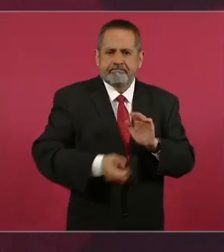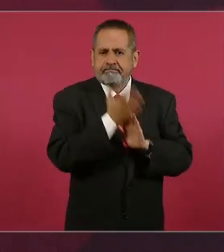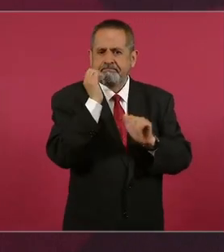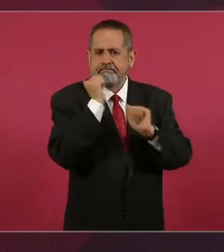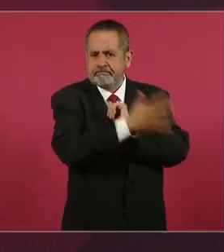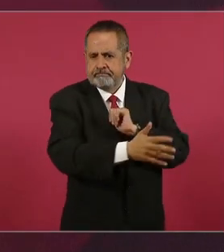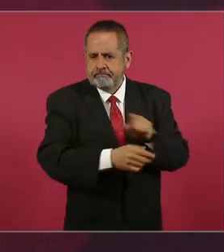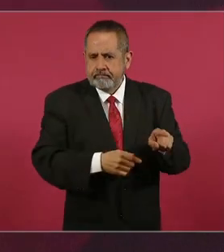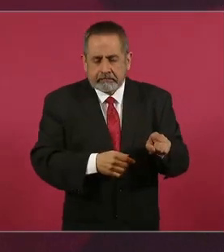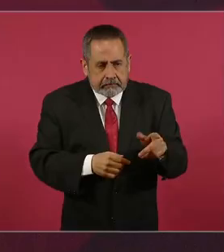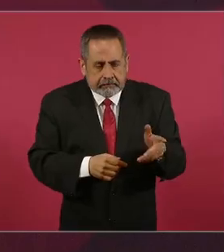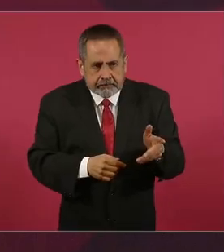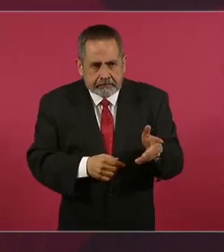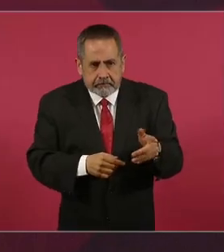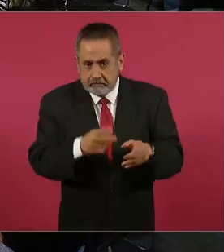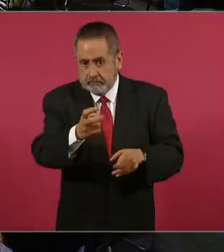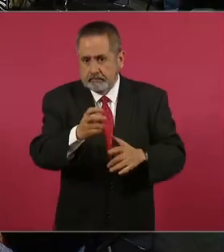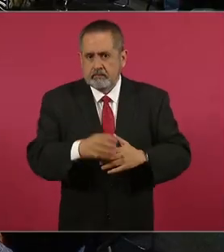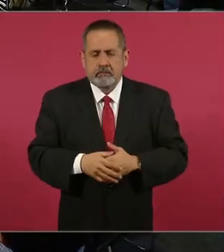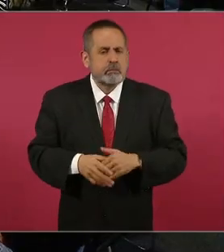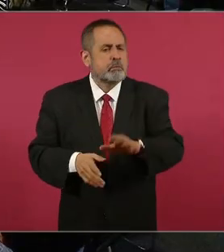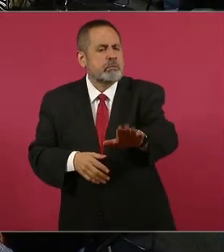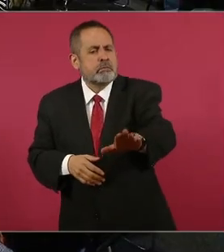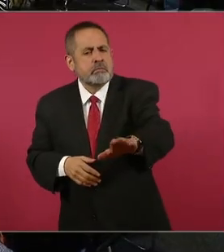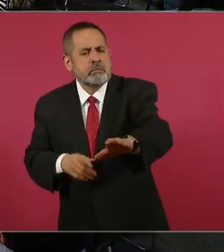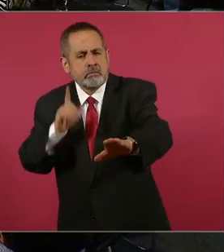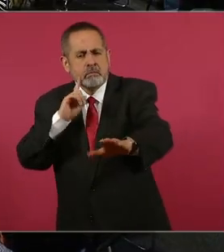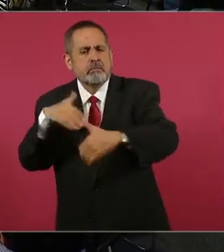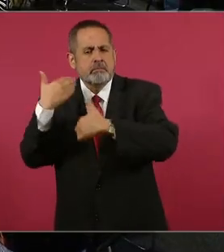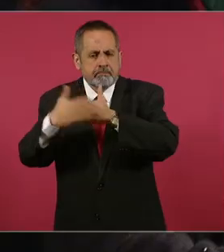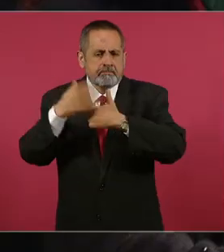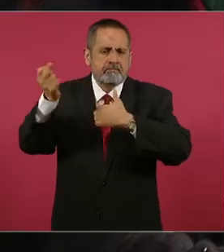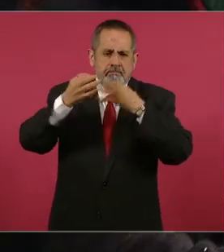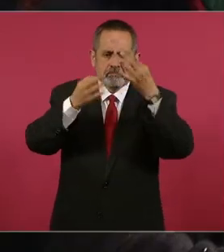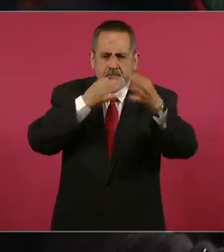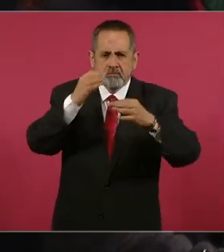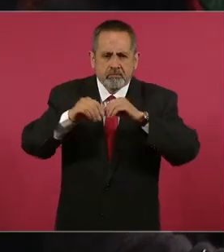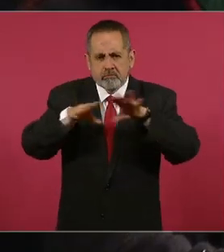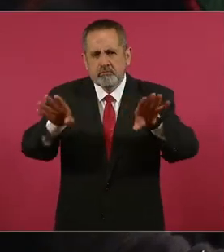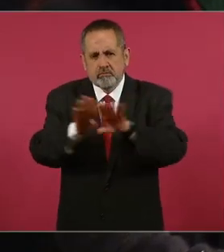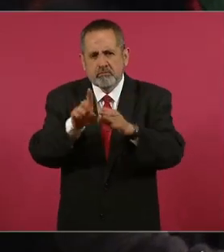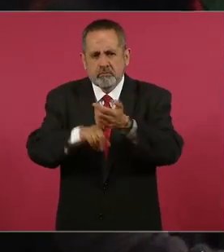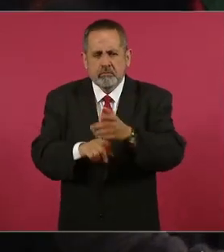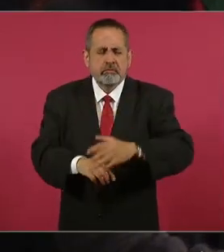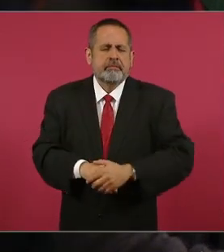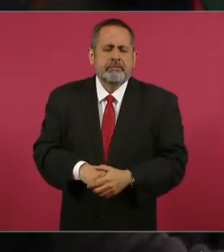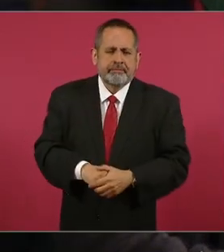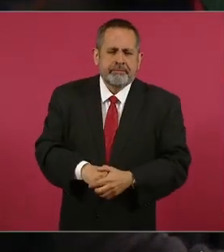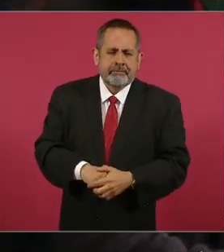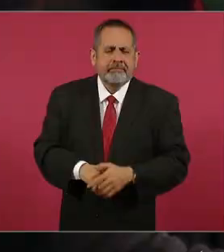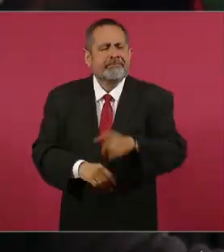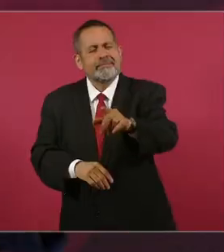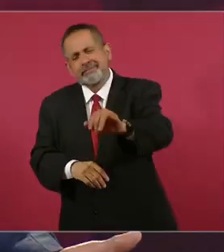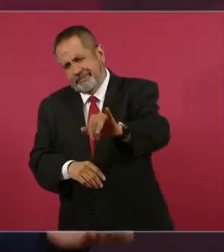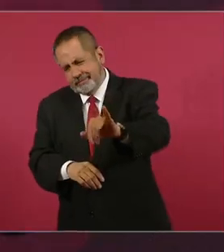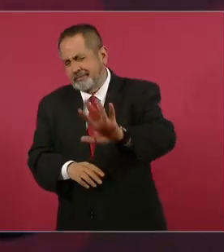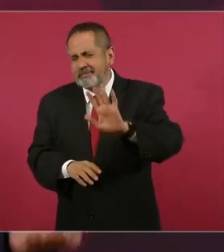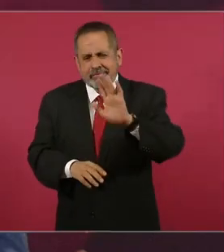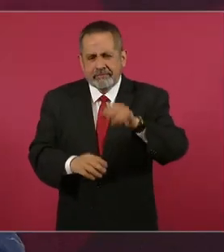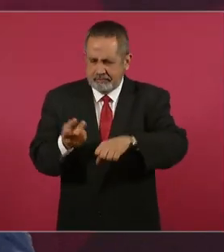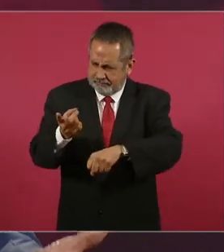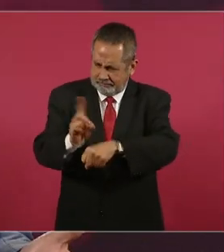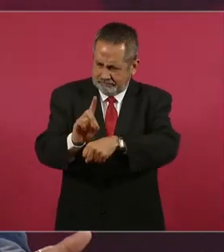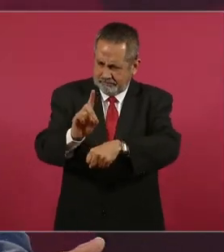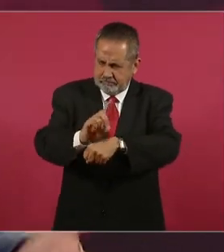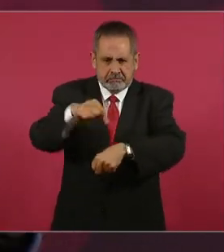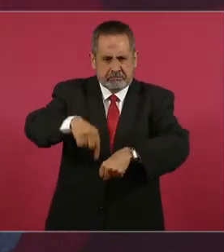Y se los llevaron. Digamos, ¿habrá una conferencia de prensa que encabece el gobernador? Todo, ¿para qué conferencia de prensa? Todos los días